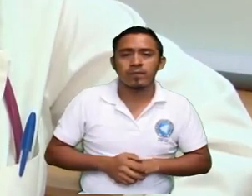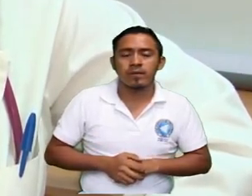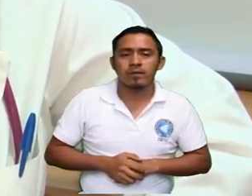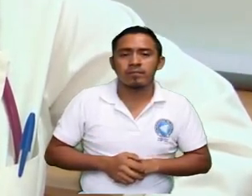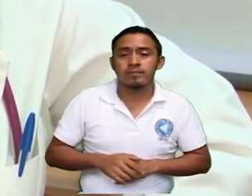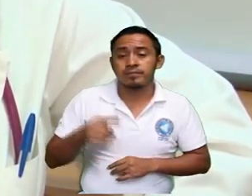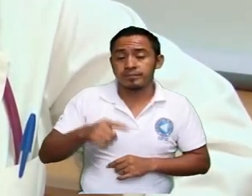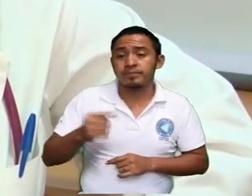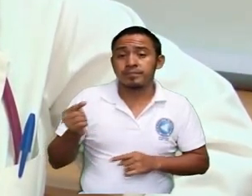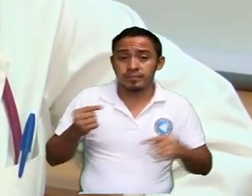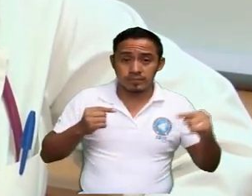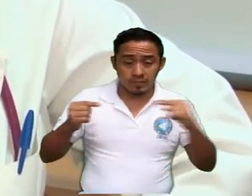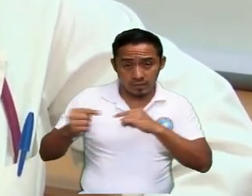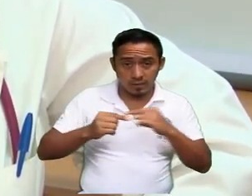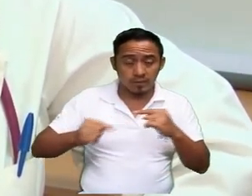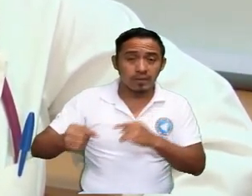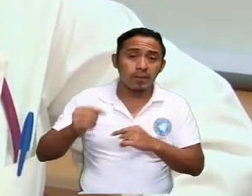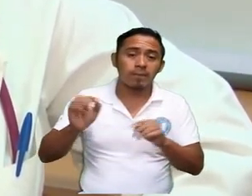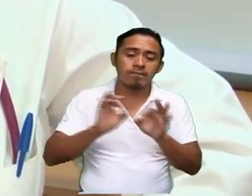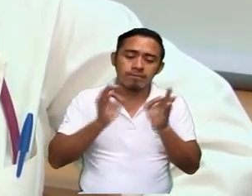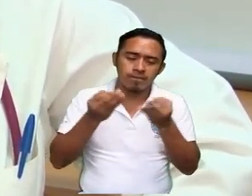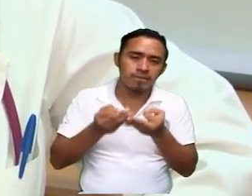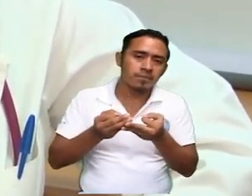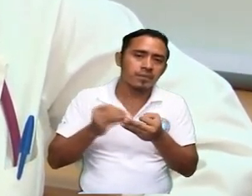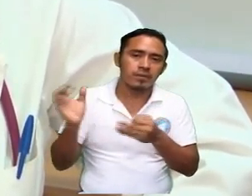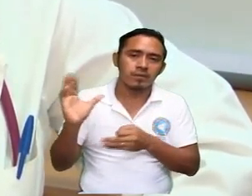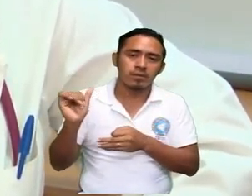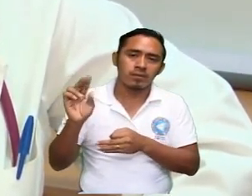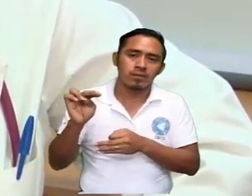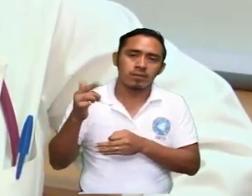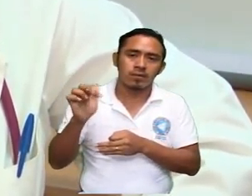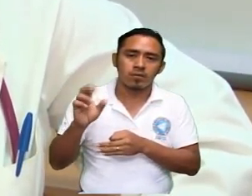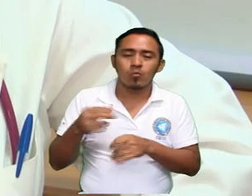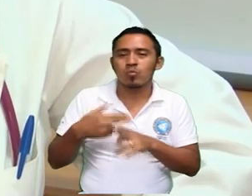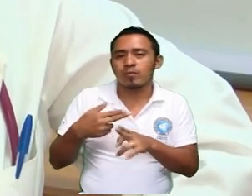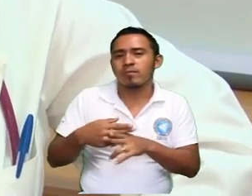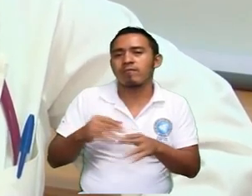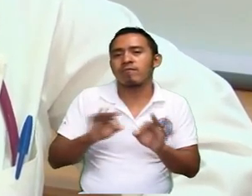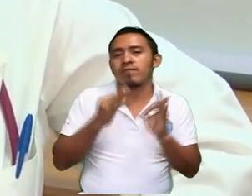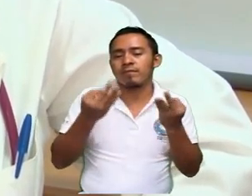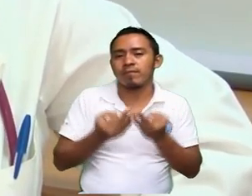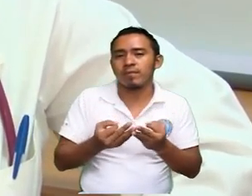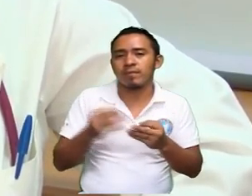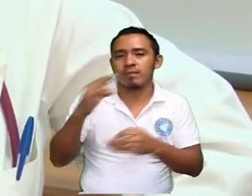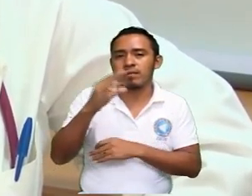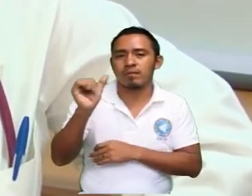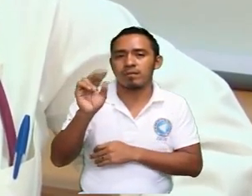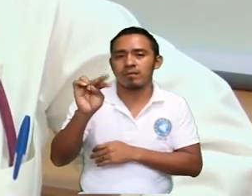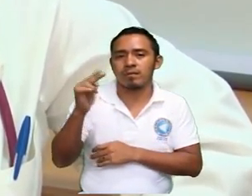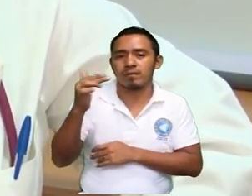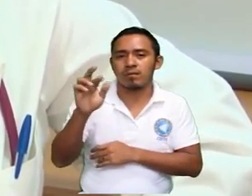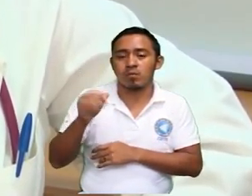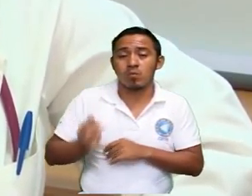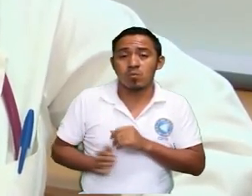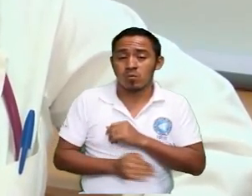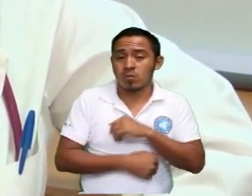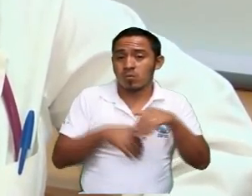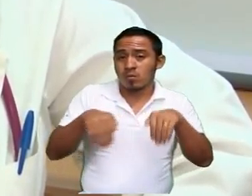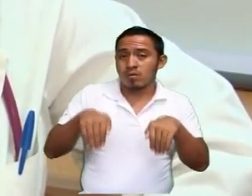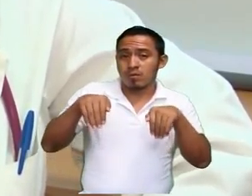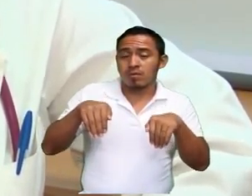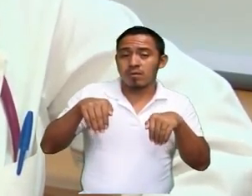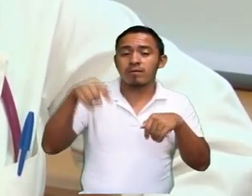con la estrategia Madre Canguro o Familia Canguro, para nosotros se llama Familia Canguro porque va involucrado todo el núcleo familiar.